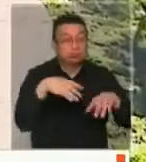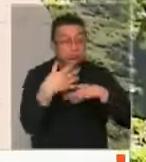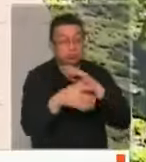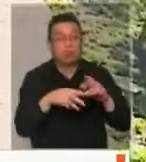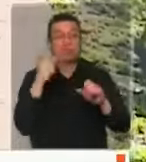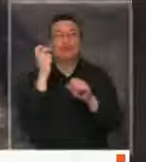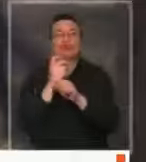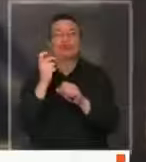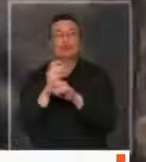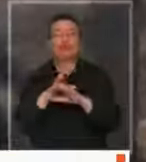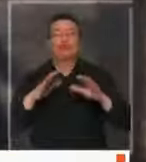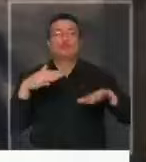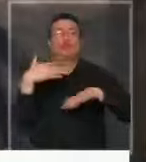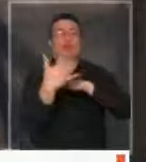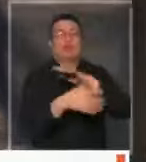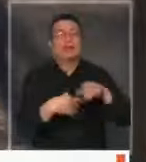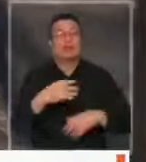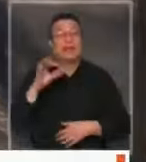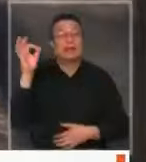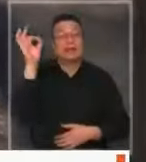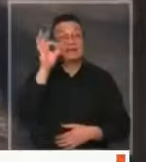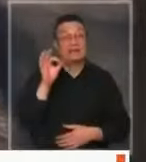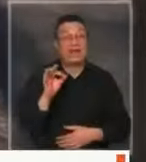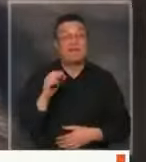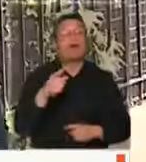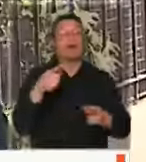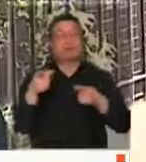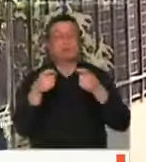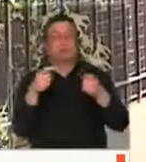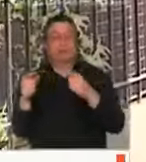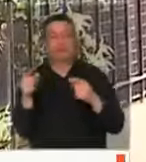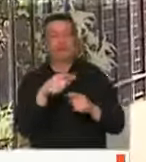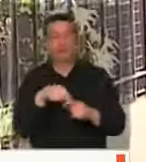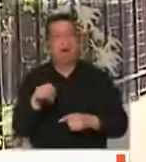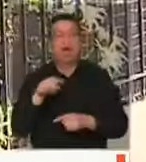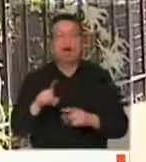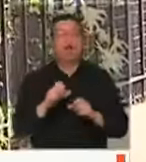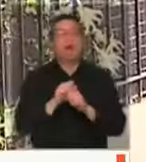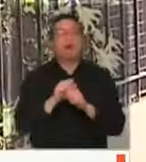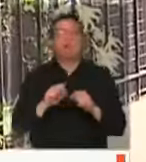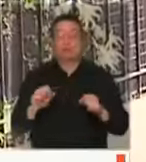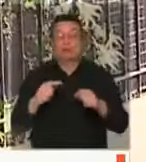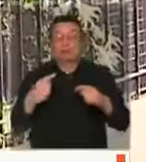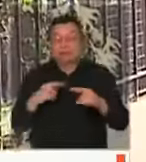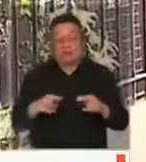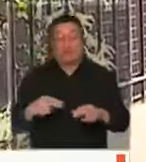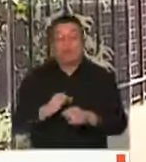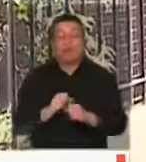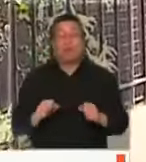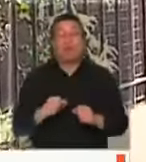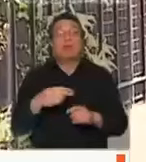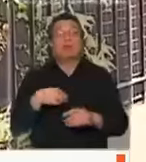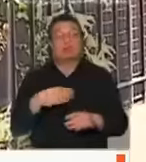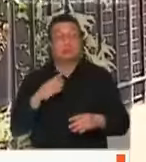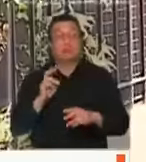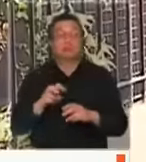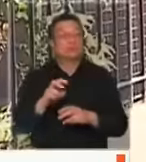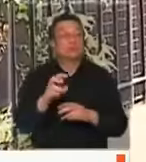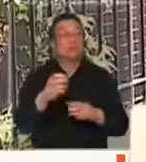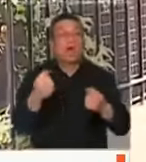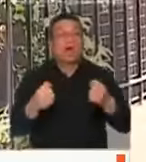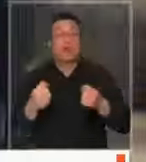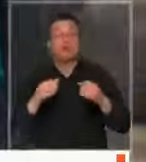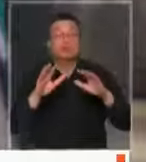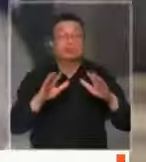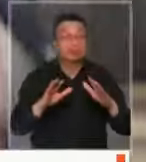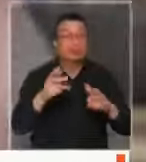saqueo, mucho desorden. El sábado nomás, pues hubieron balaceras aquí. No puedes andar tranquilo tú, porque vas caminando para un auto y